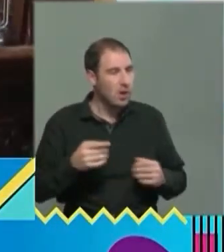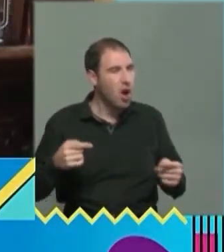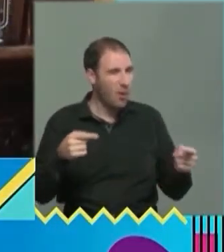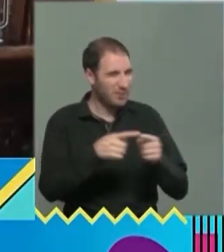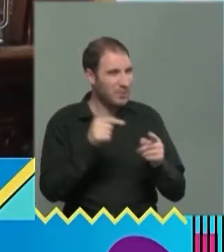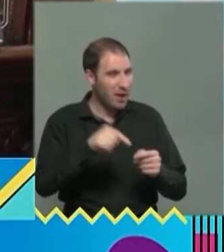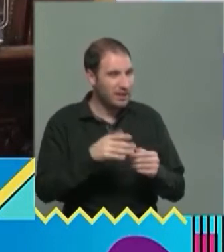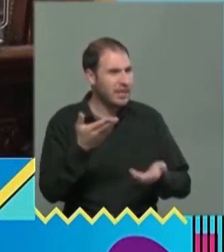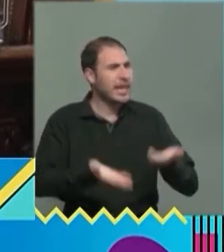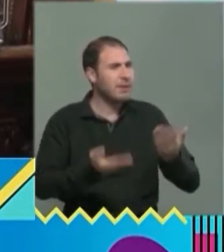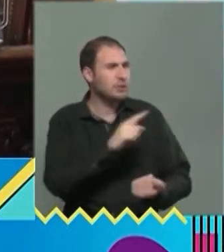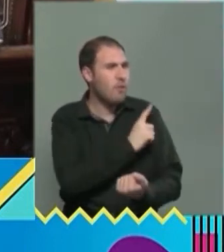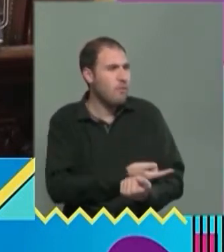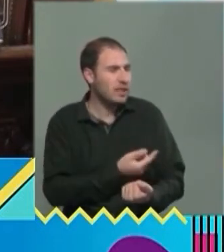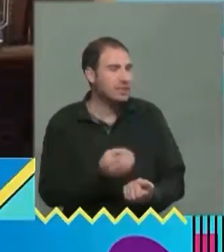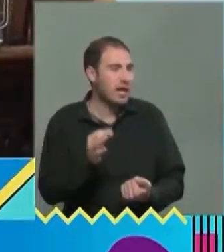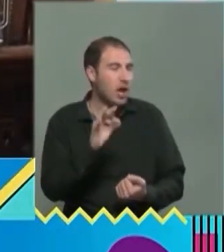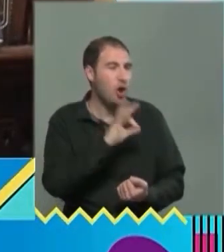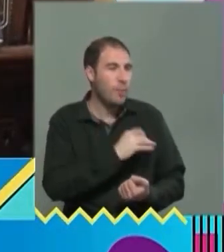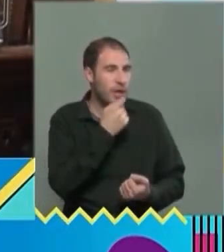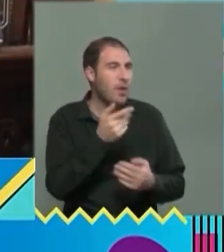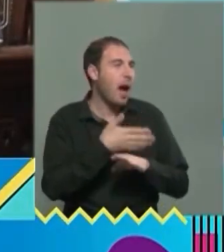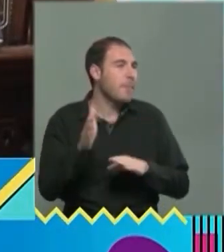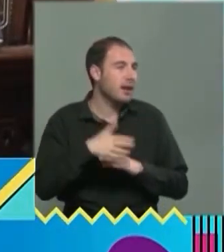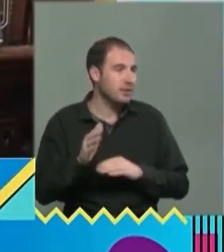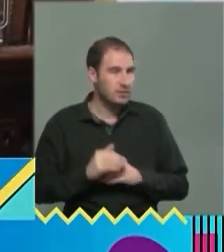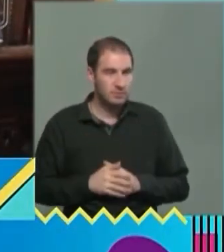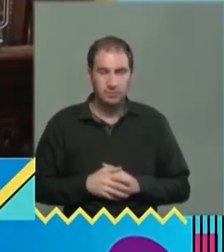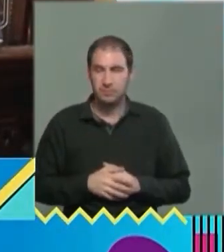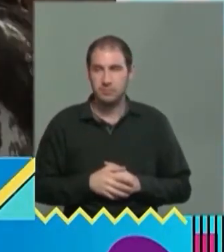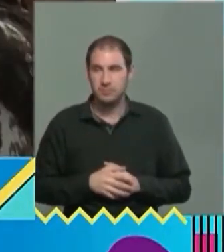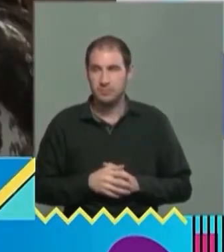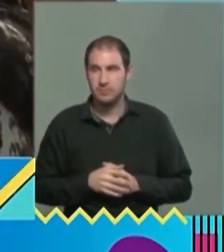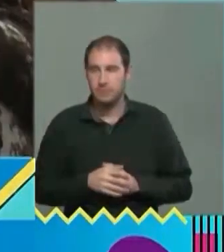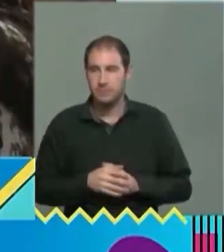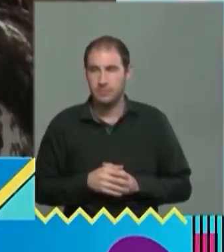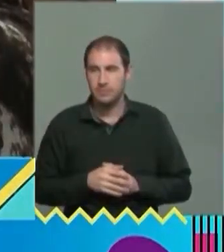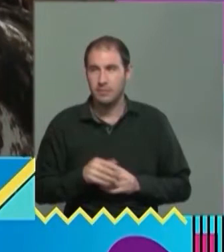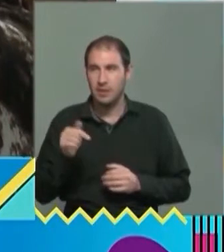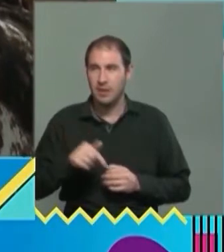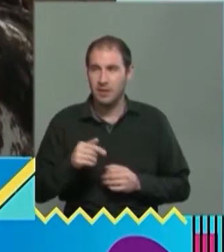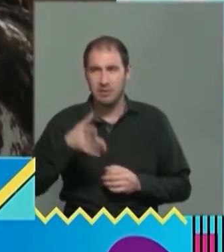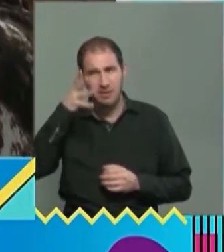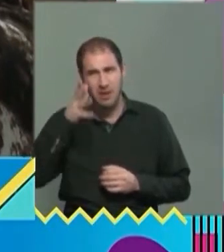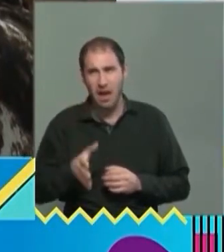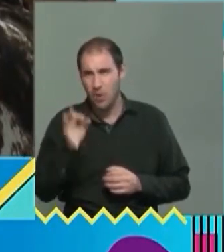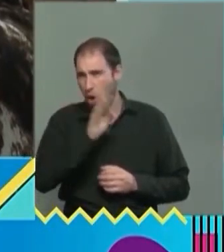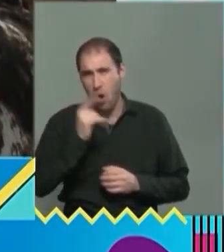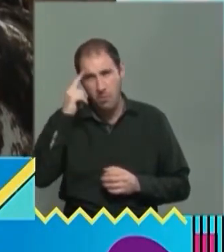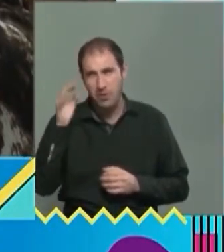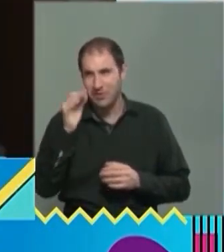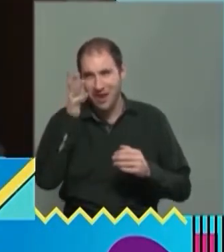esta nivelación de fuerzas o queda por fuera de la discusión? Realmente es muy grave esas